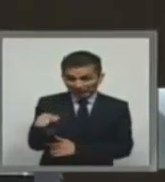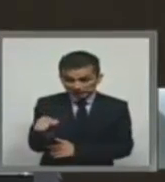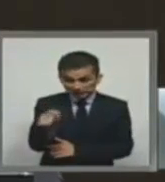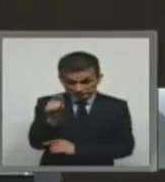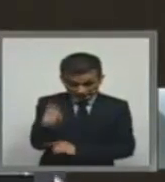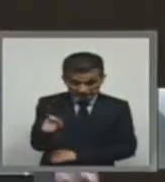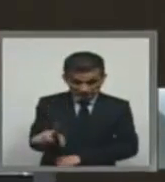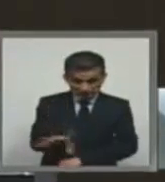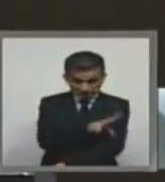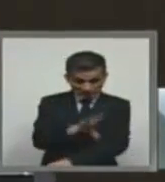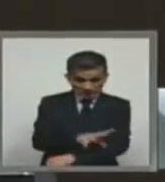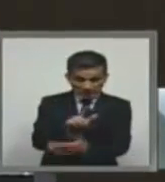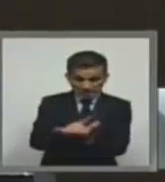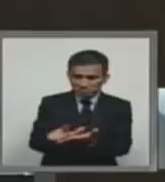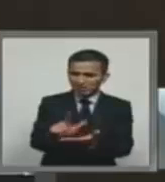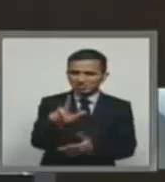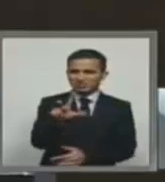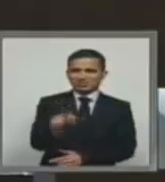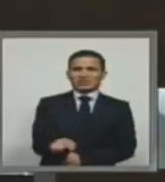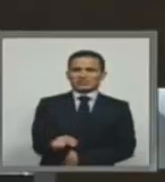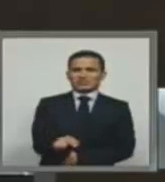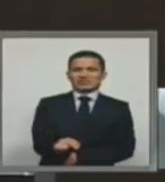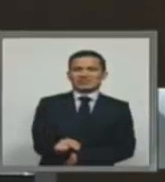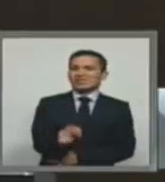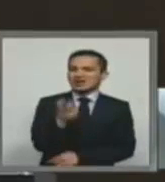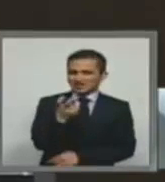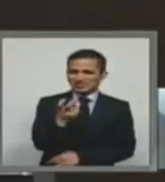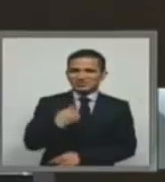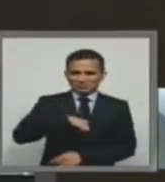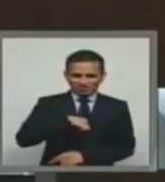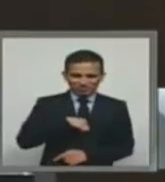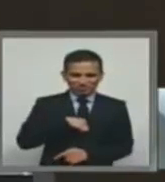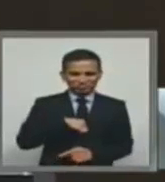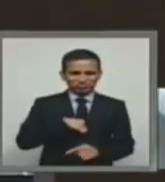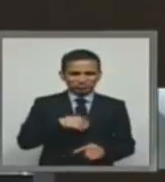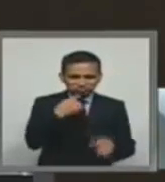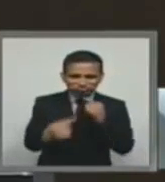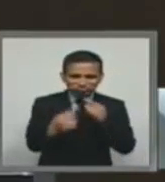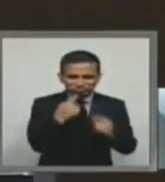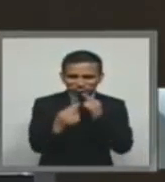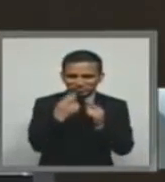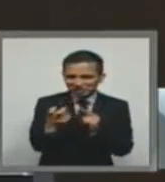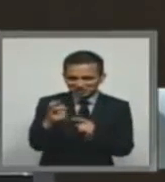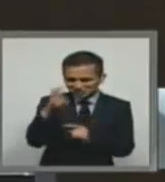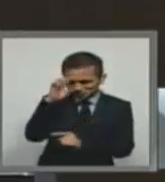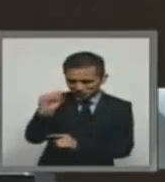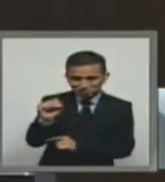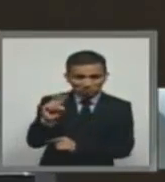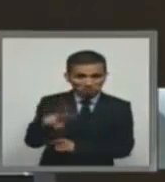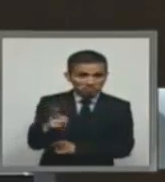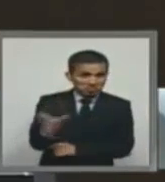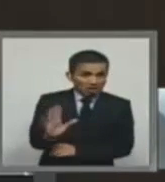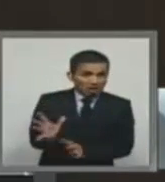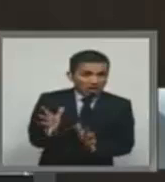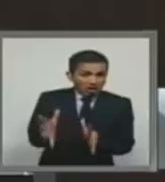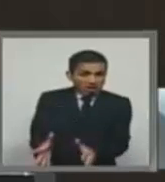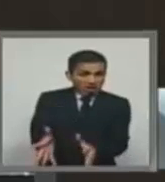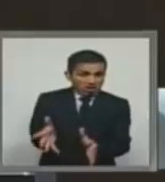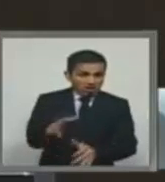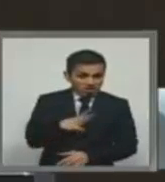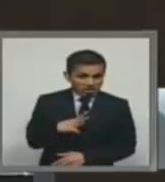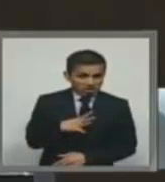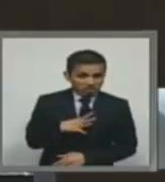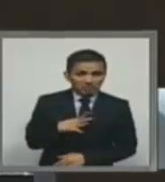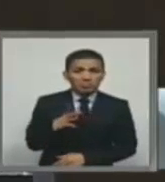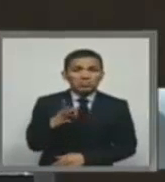tal, y era un término, era una discusión de términos que ya está, que así se fijó. Por